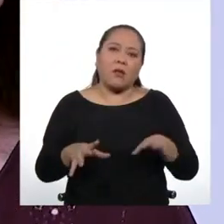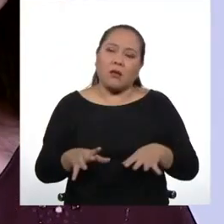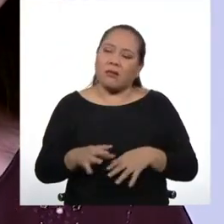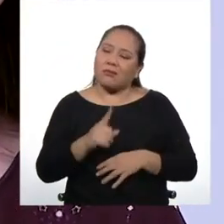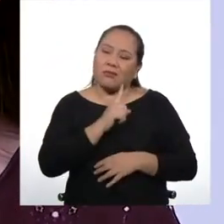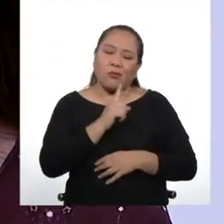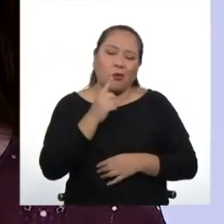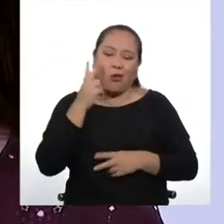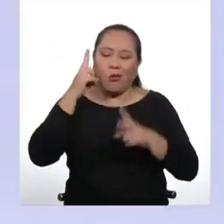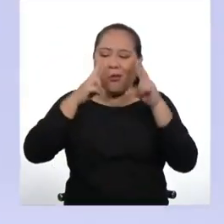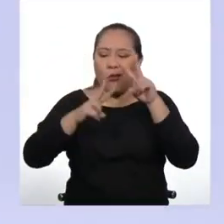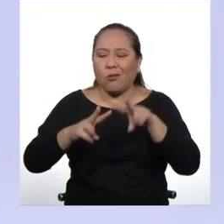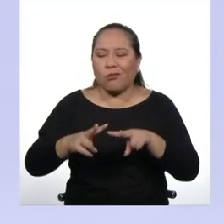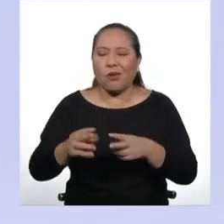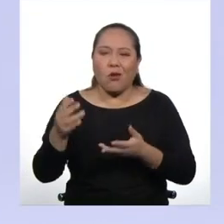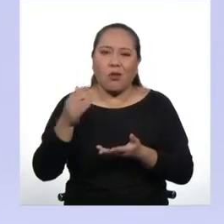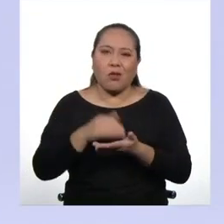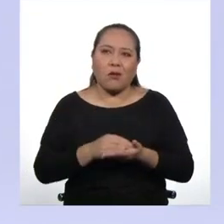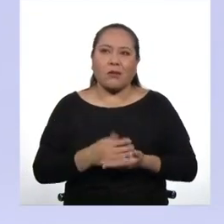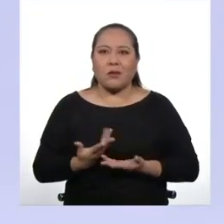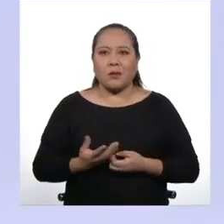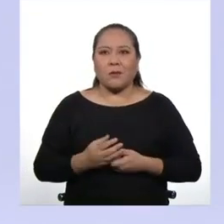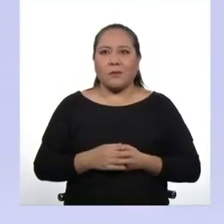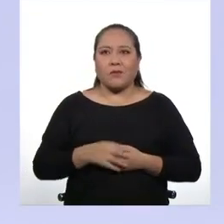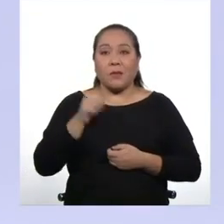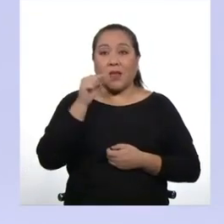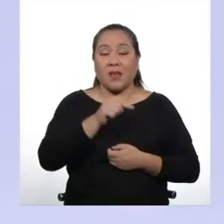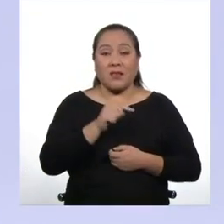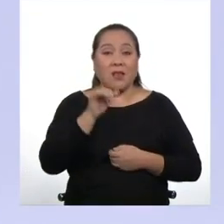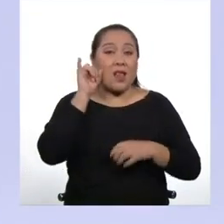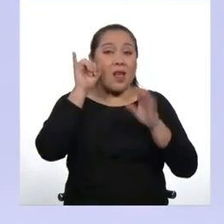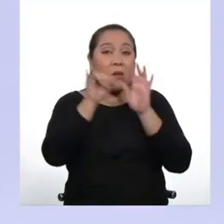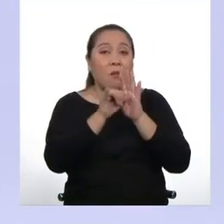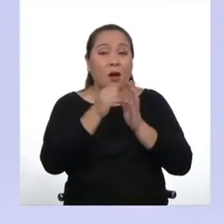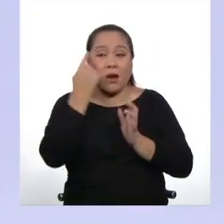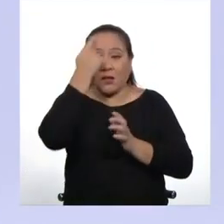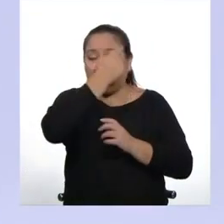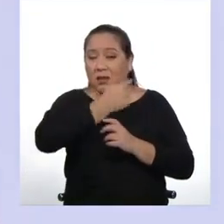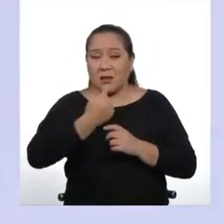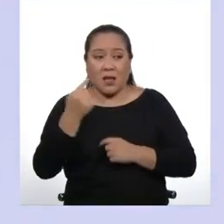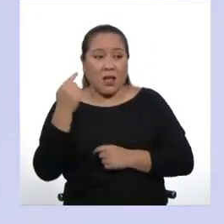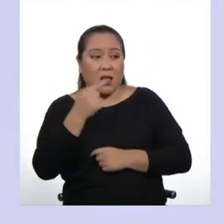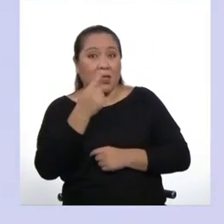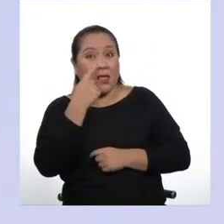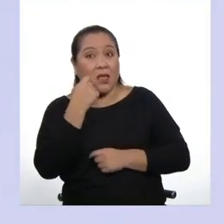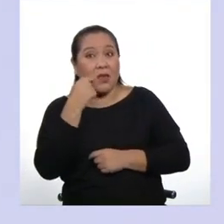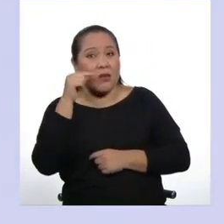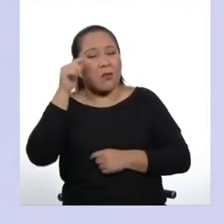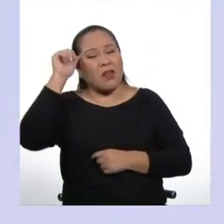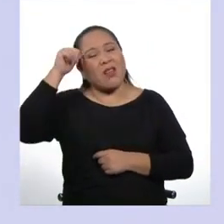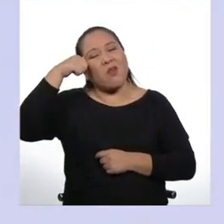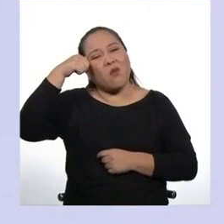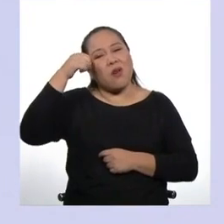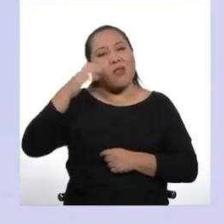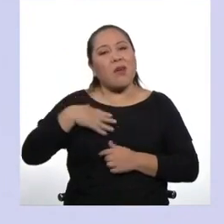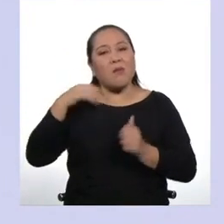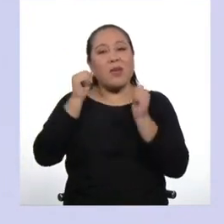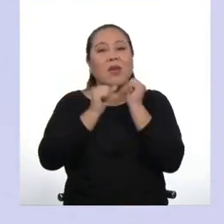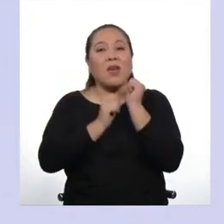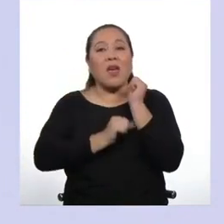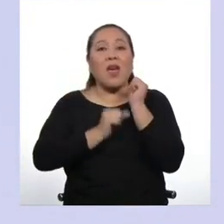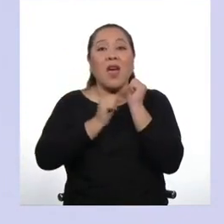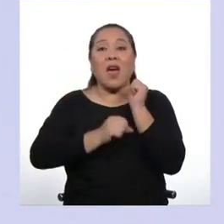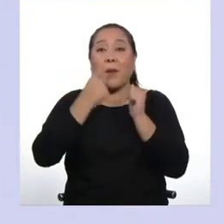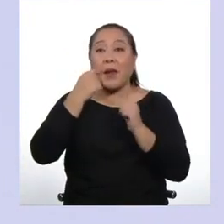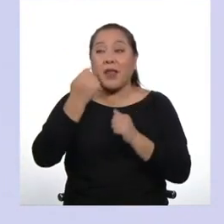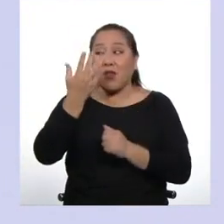más volvimos a verlo. Es más, la imagen del niño que vimos con la cara triste me recuerda mucho a mi hermanito que